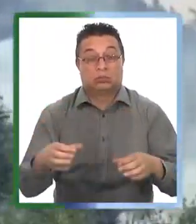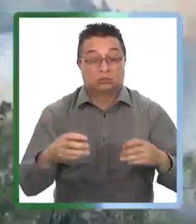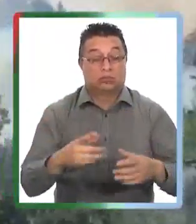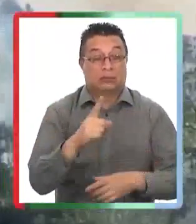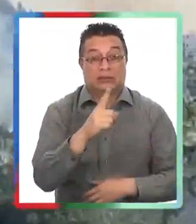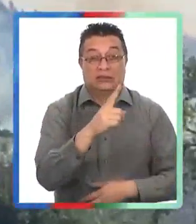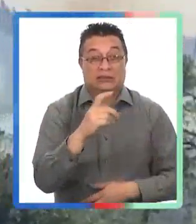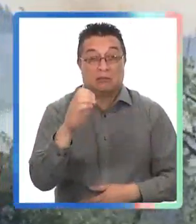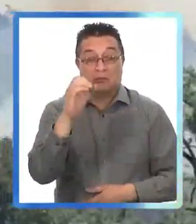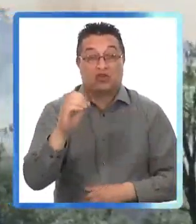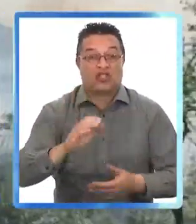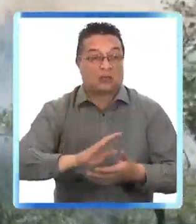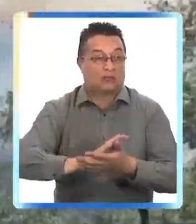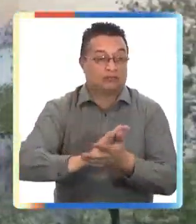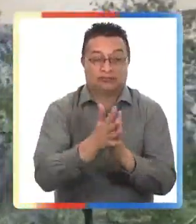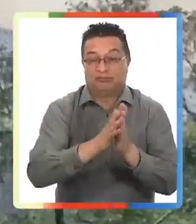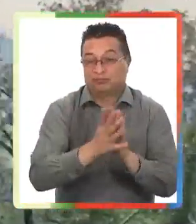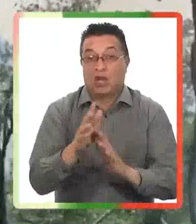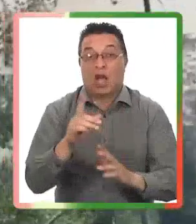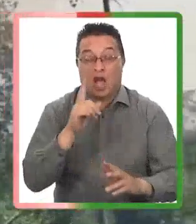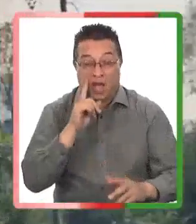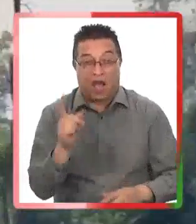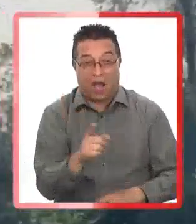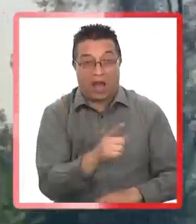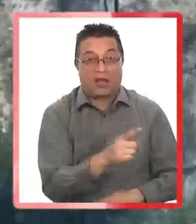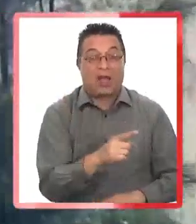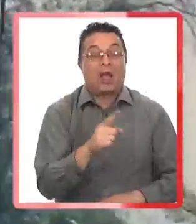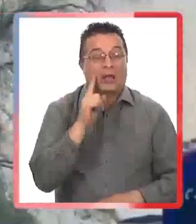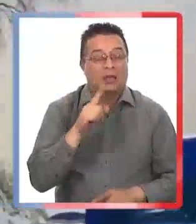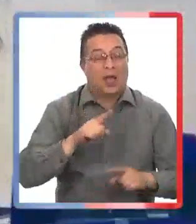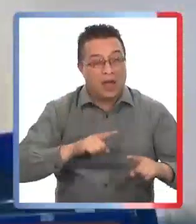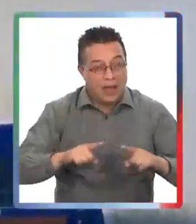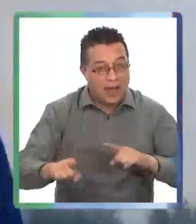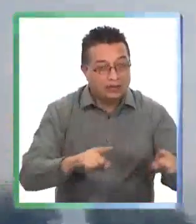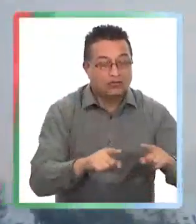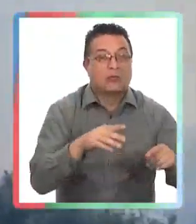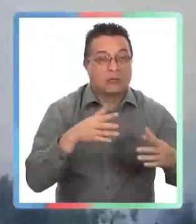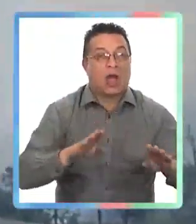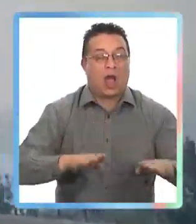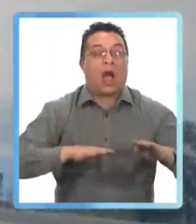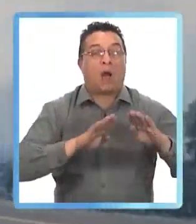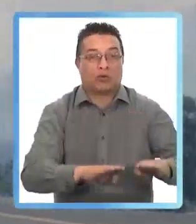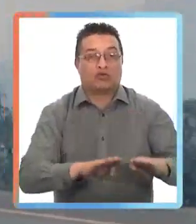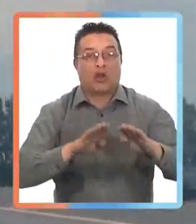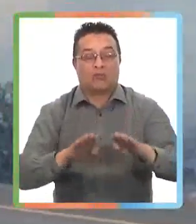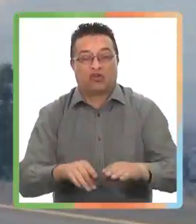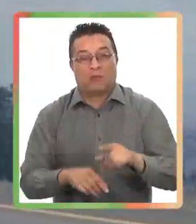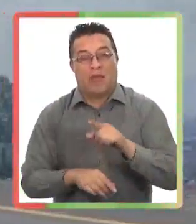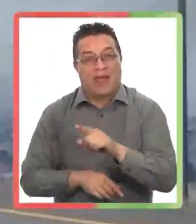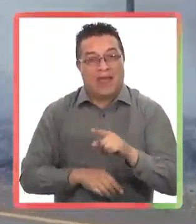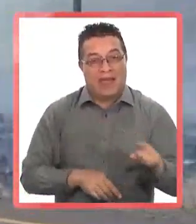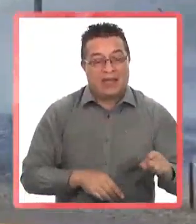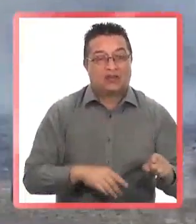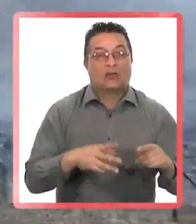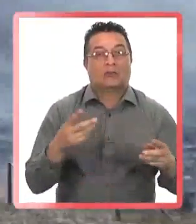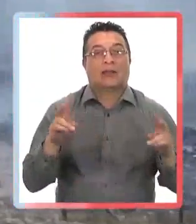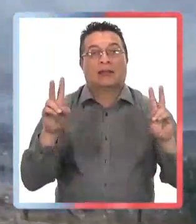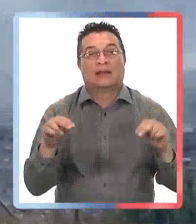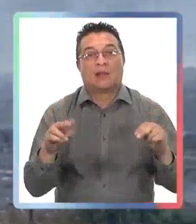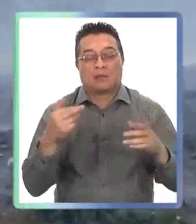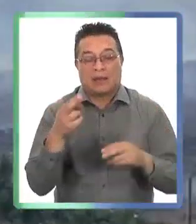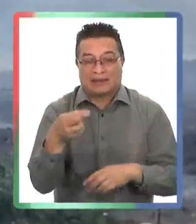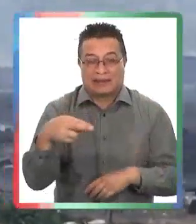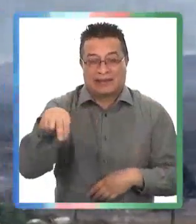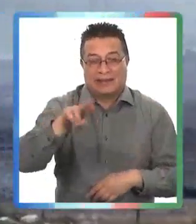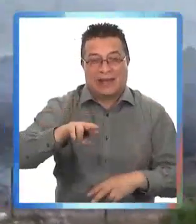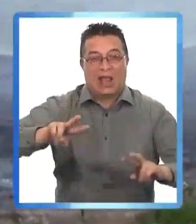sus viviendas, y hay una serie de acciones de apoyo para ellos en términos de reconstrucción,